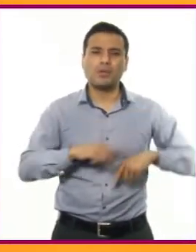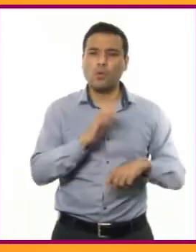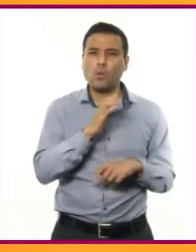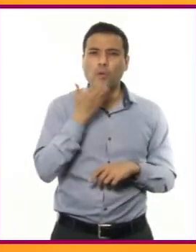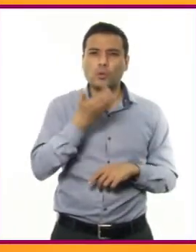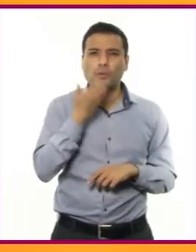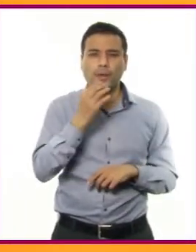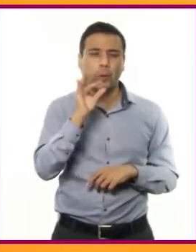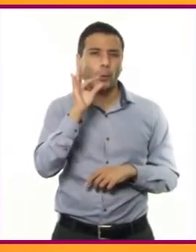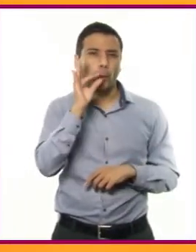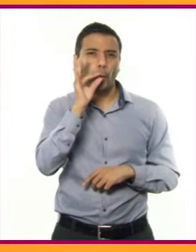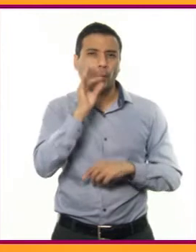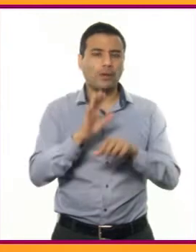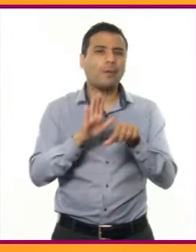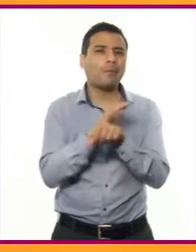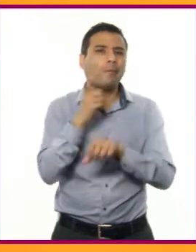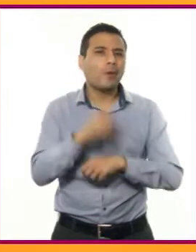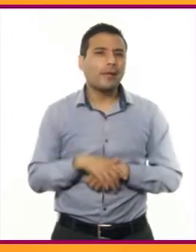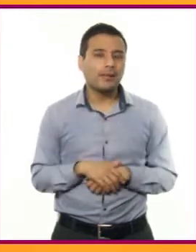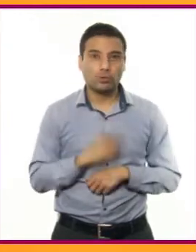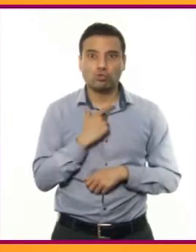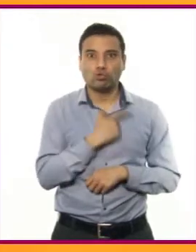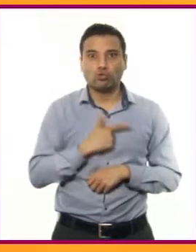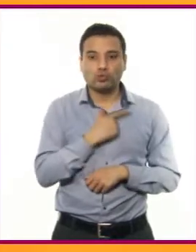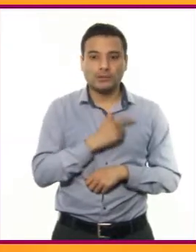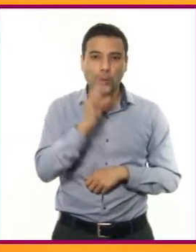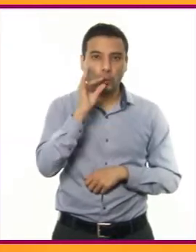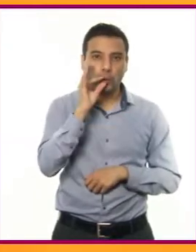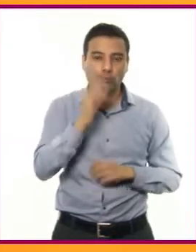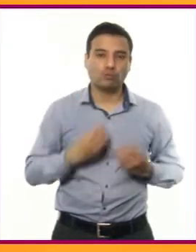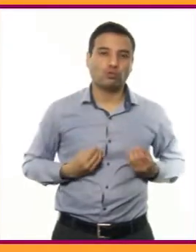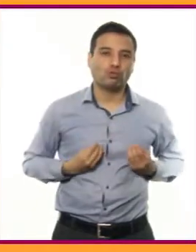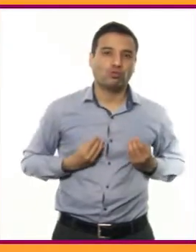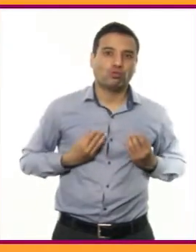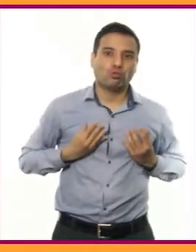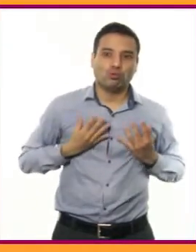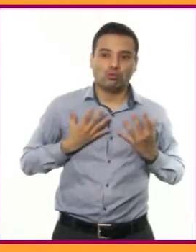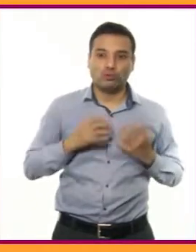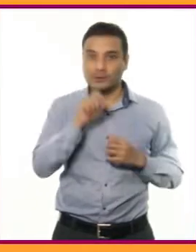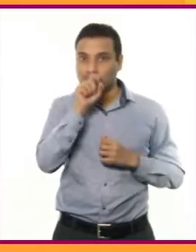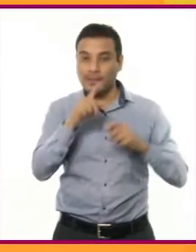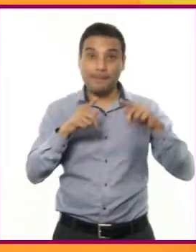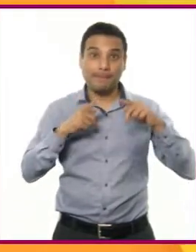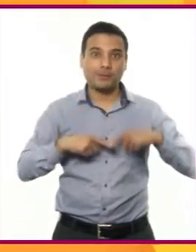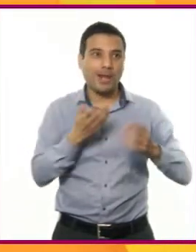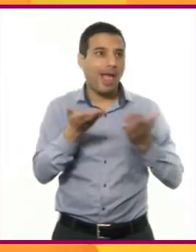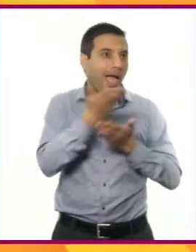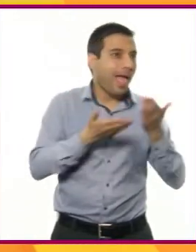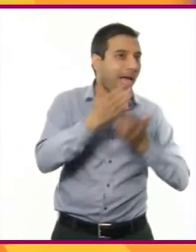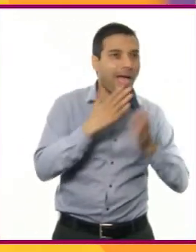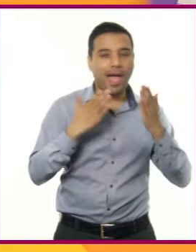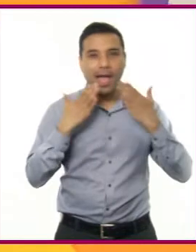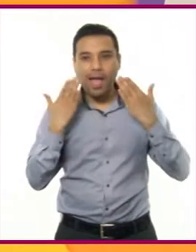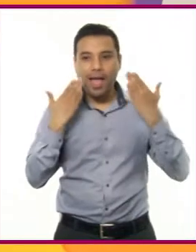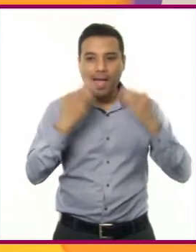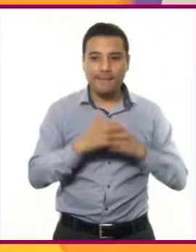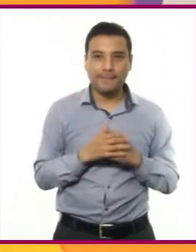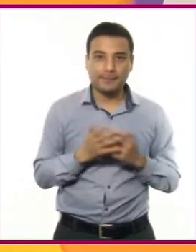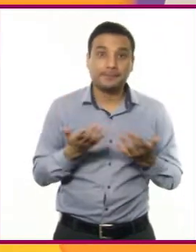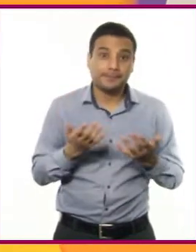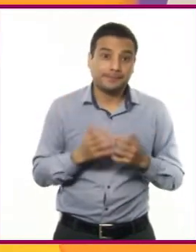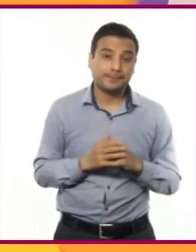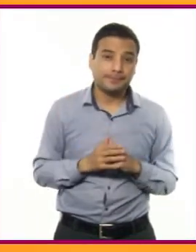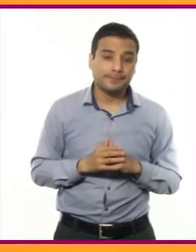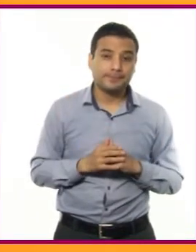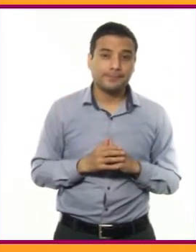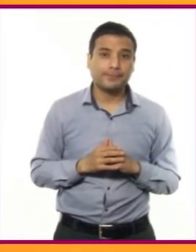marihuana son por el efecto euforizante y el incremento de la socialización. Usualmente lo pueden presentar